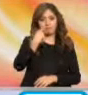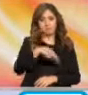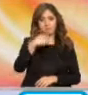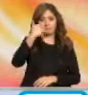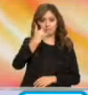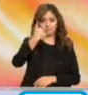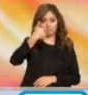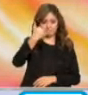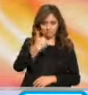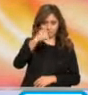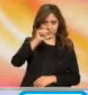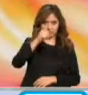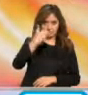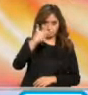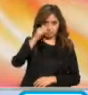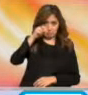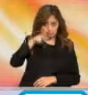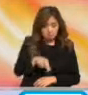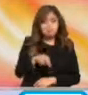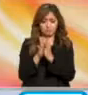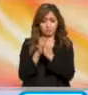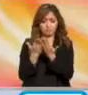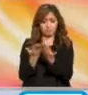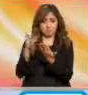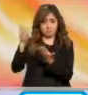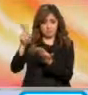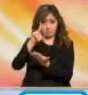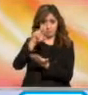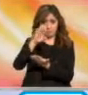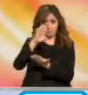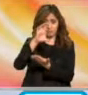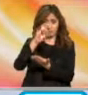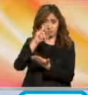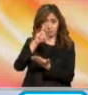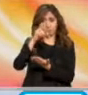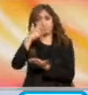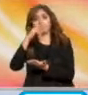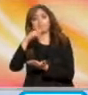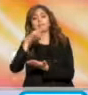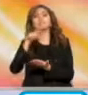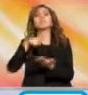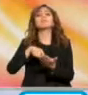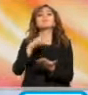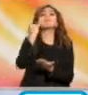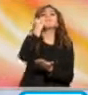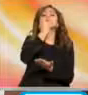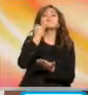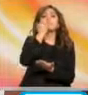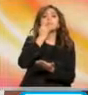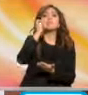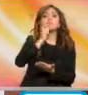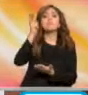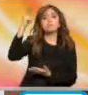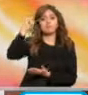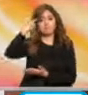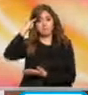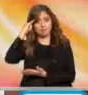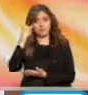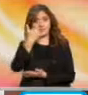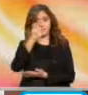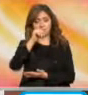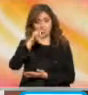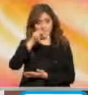te fiesta, dicen, a ver. oye, ¿me puedes dar mi itacate así de algo de lo que sobró de la comida para el recalentado? Sí. Ah, y yo tengo que aprenderme eso. Que por cierto te dan Claro. Tu bolsita, ¿vale? te lo dan